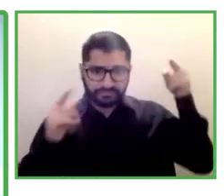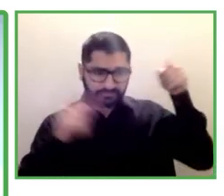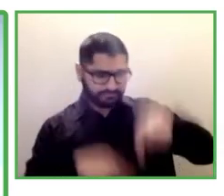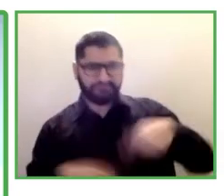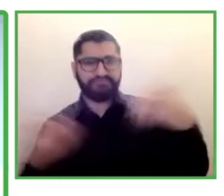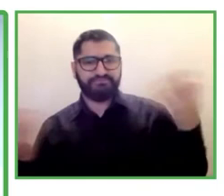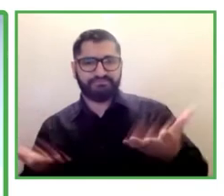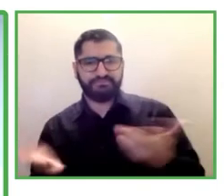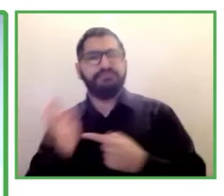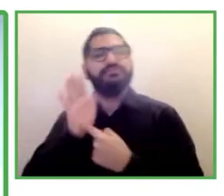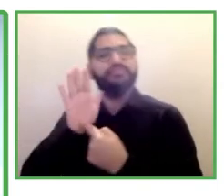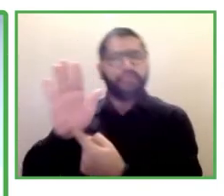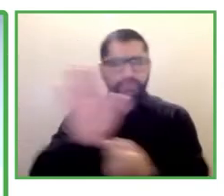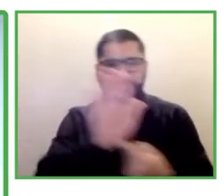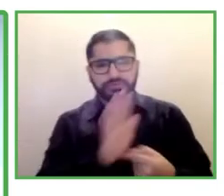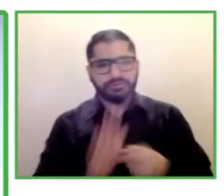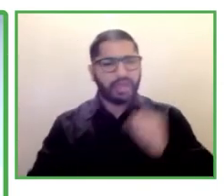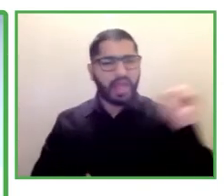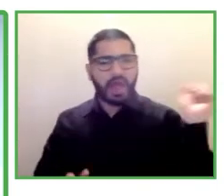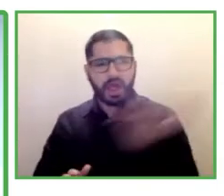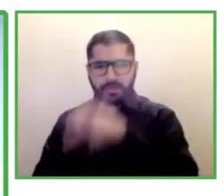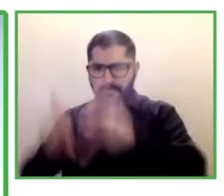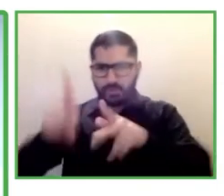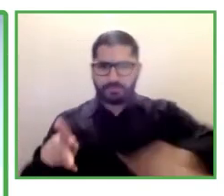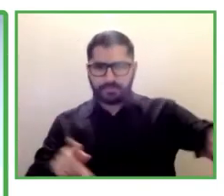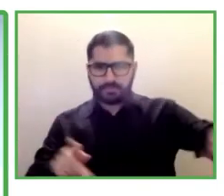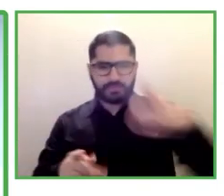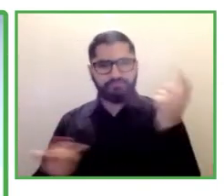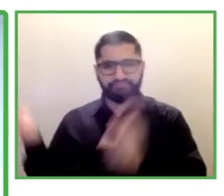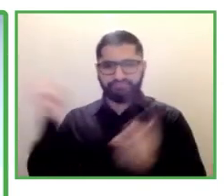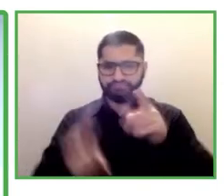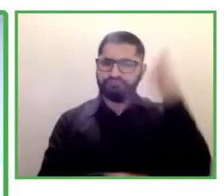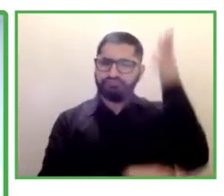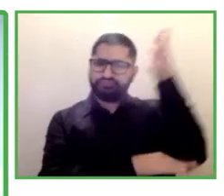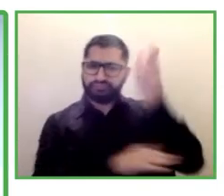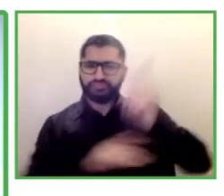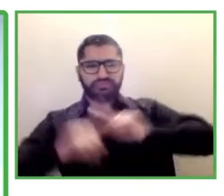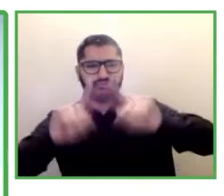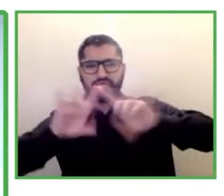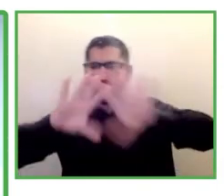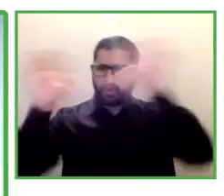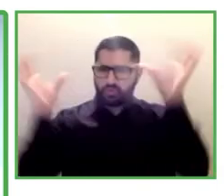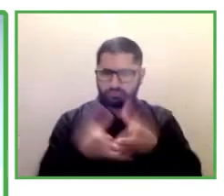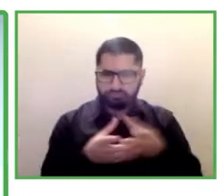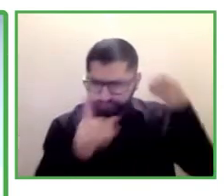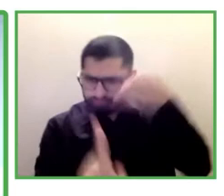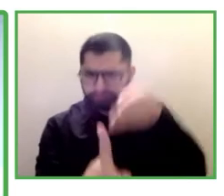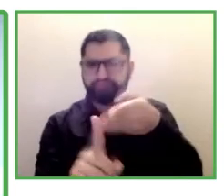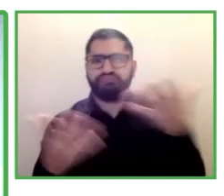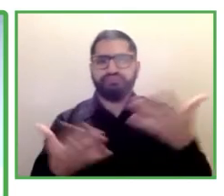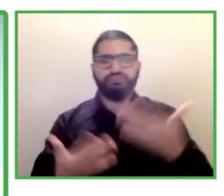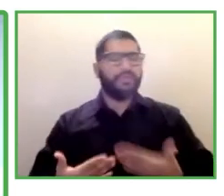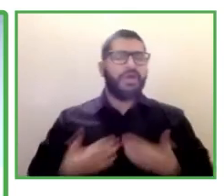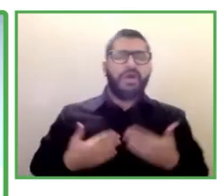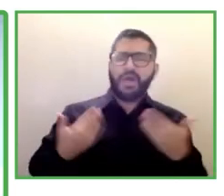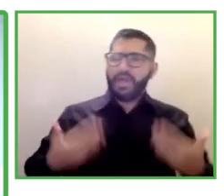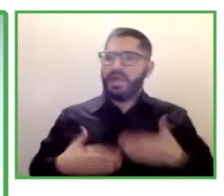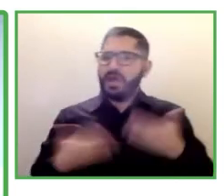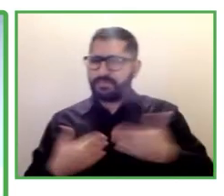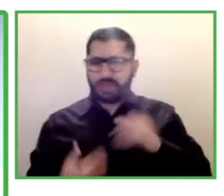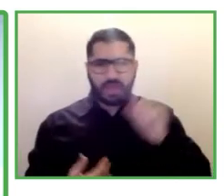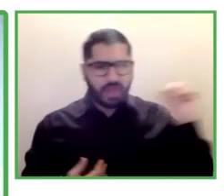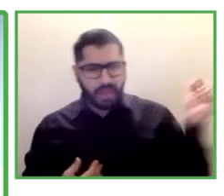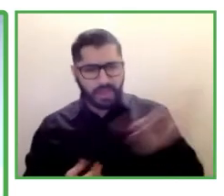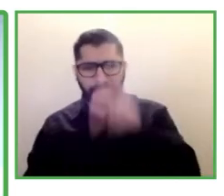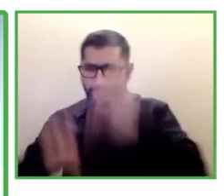estos grandes oradores en todo el mundo. Es muy emocionante para nosotros acá en Sarnia, en Ontario,